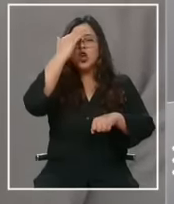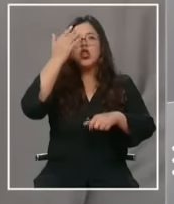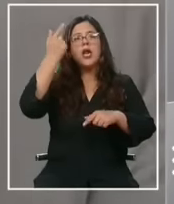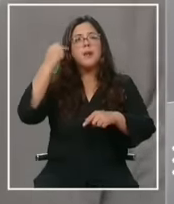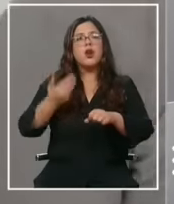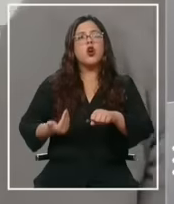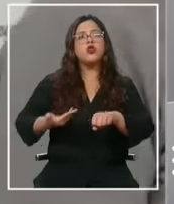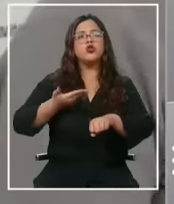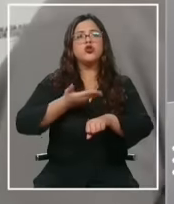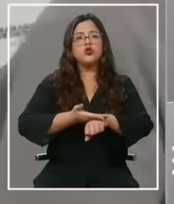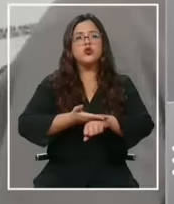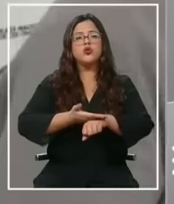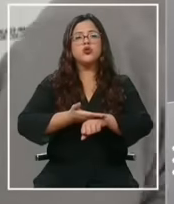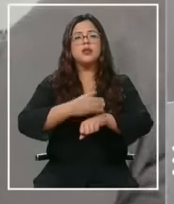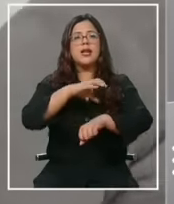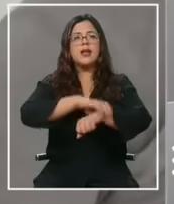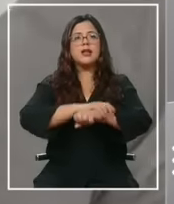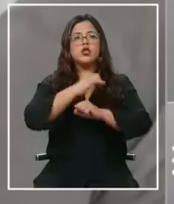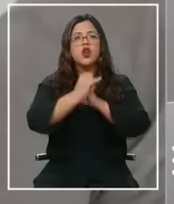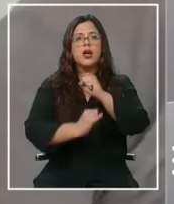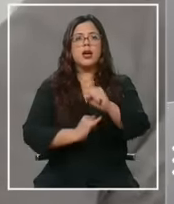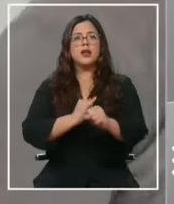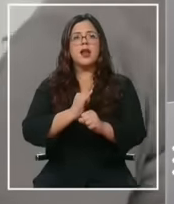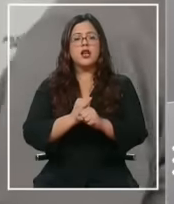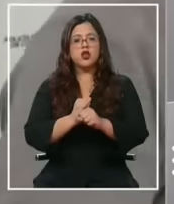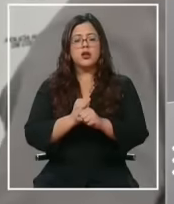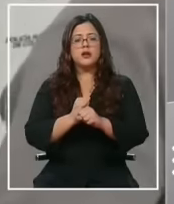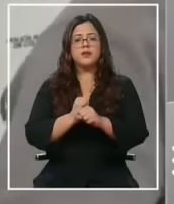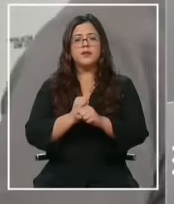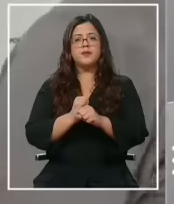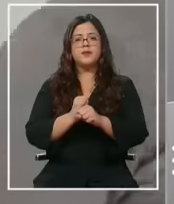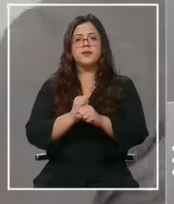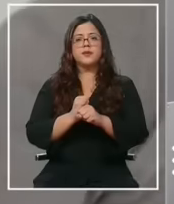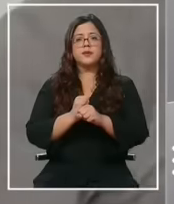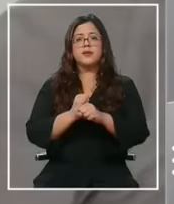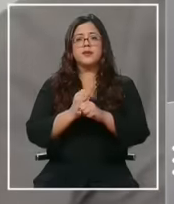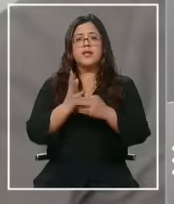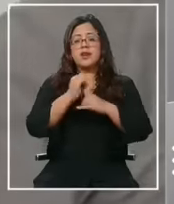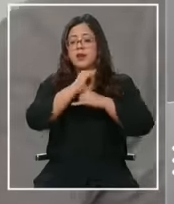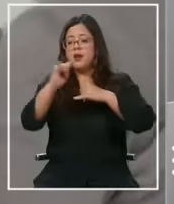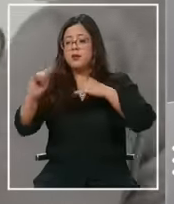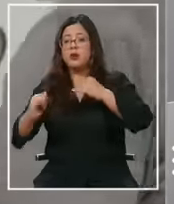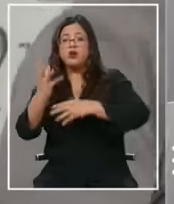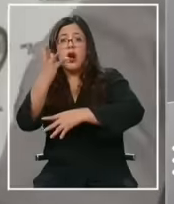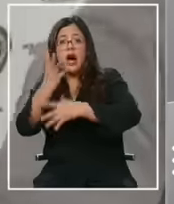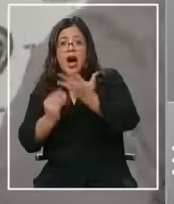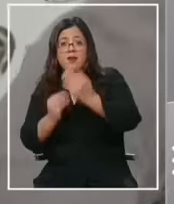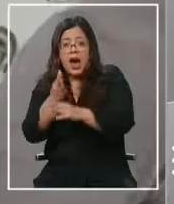requerimiento de la detención internacional. Antes de que vence ese plazo, nosotros vamos a haber presentado la